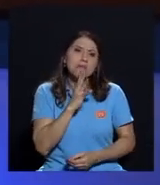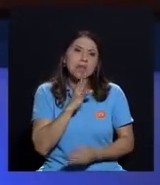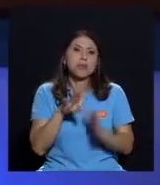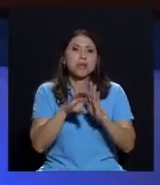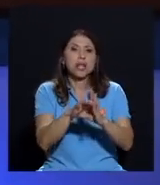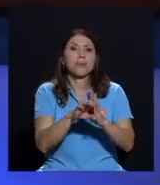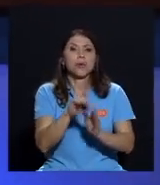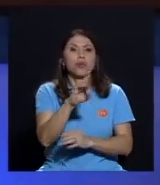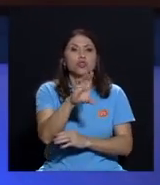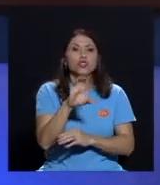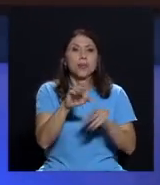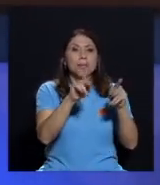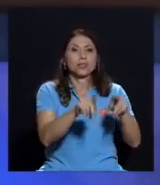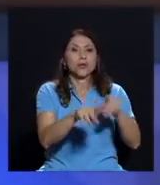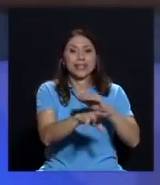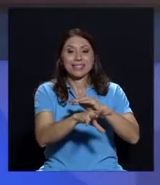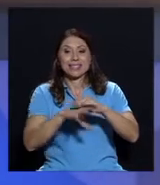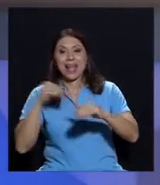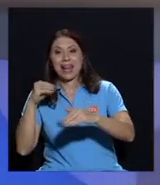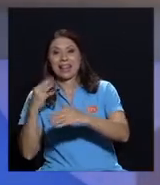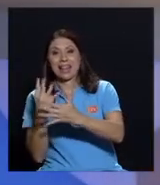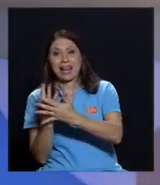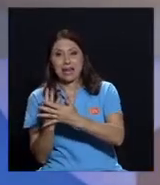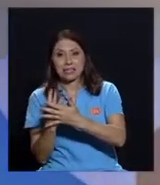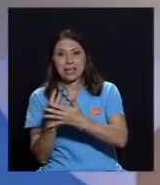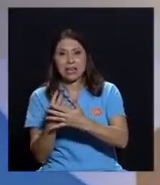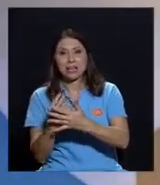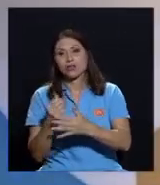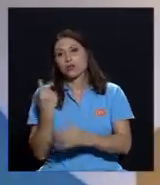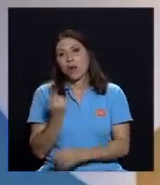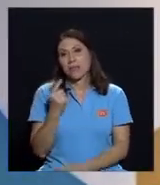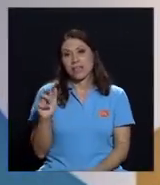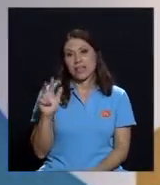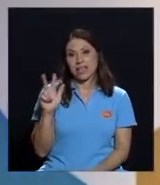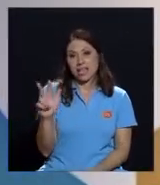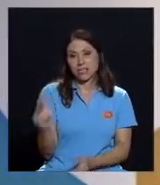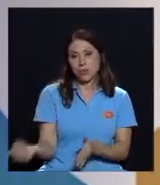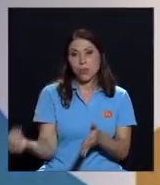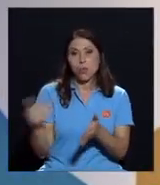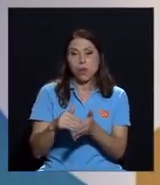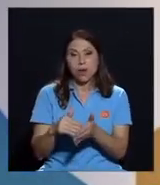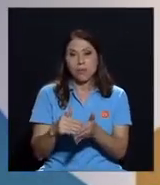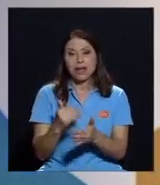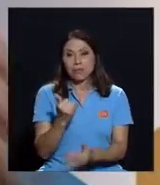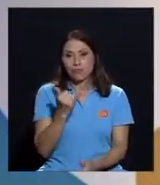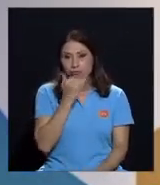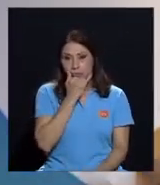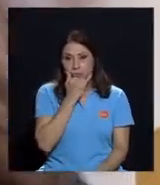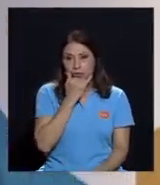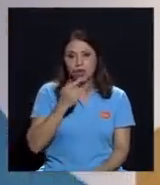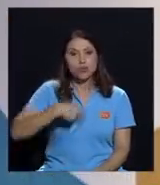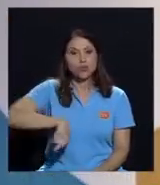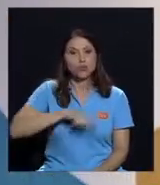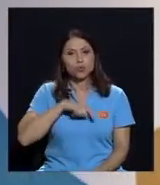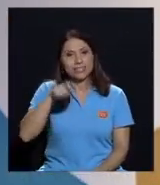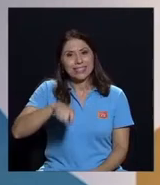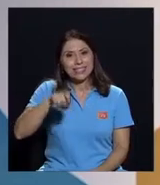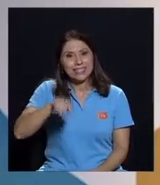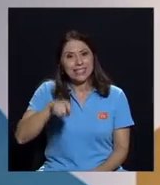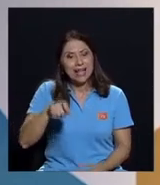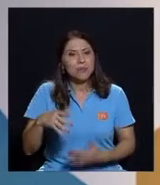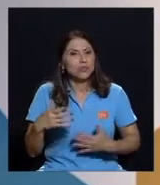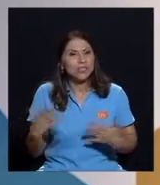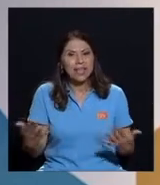personas son 3 las que vuelven a reincidir en este caso ahí lo que necesitamos más bien una integración un